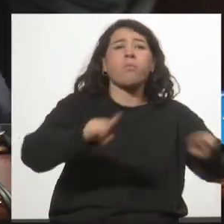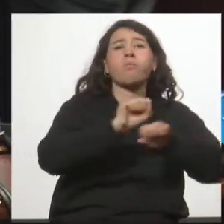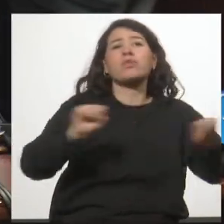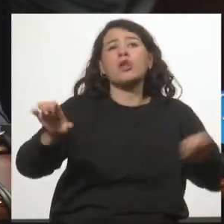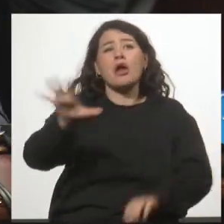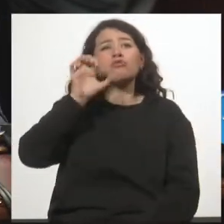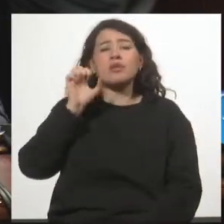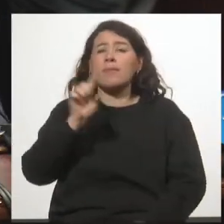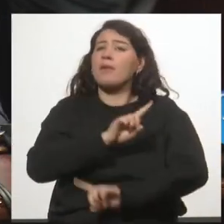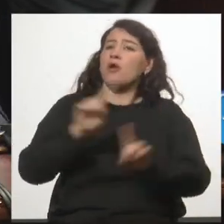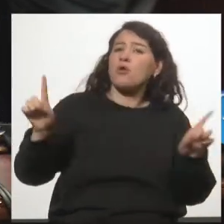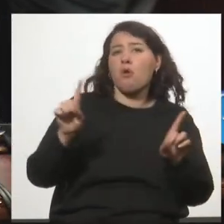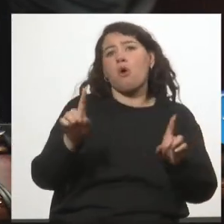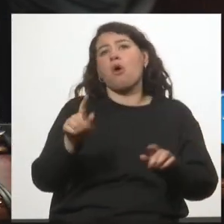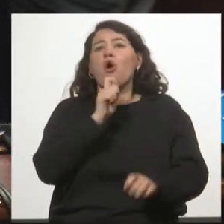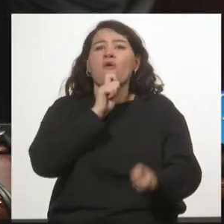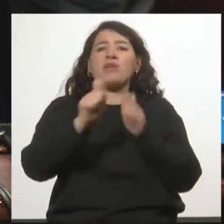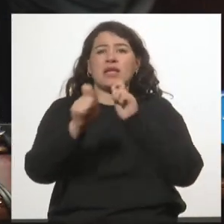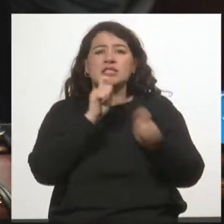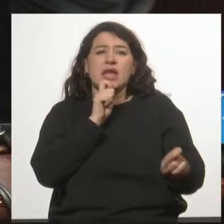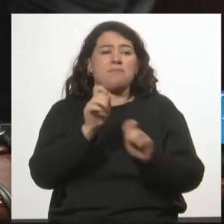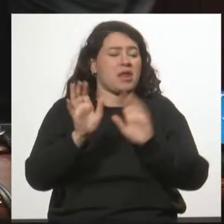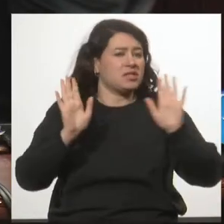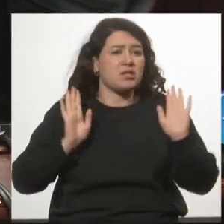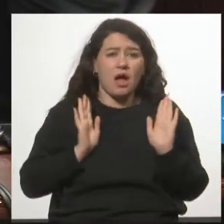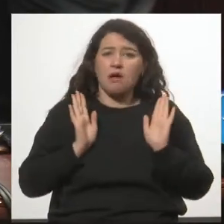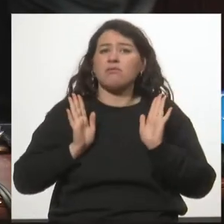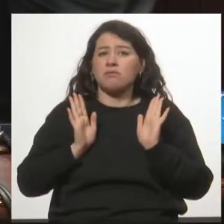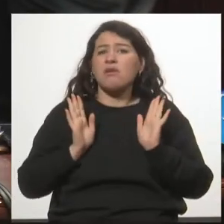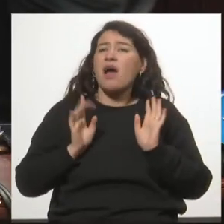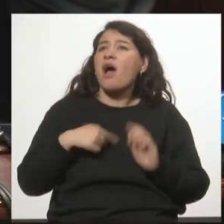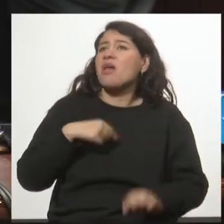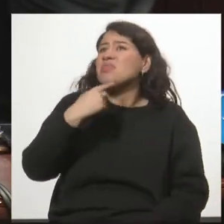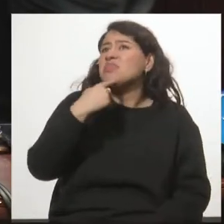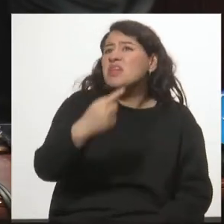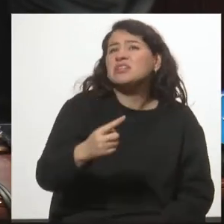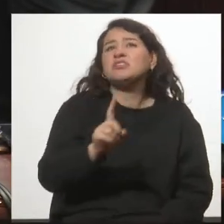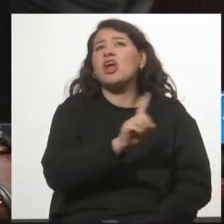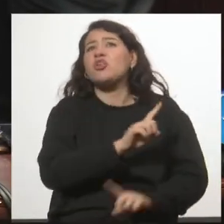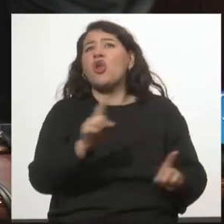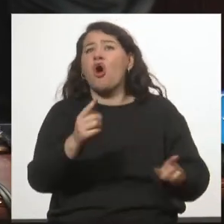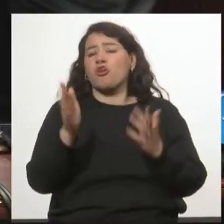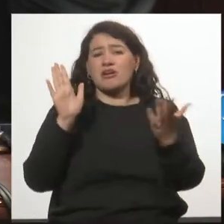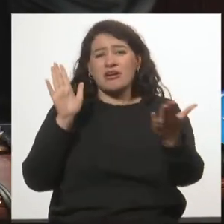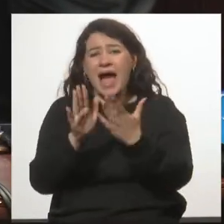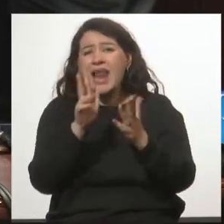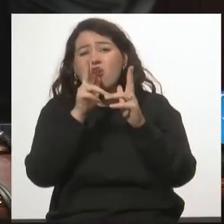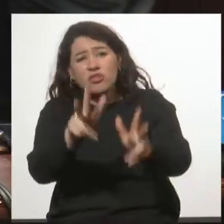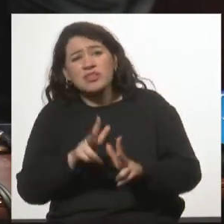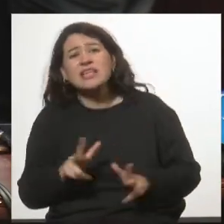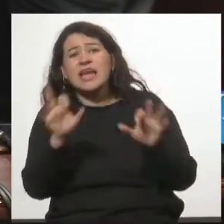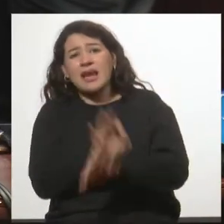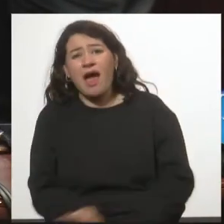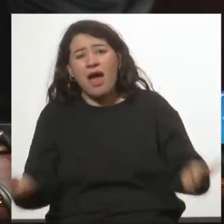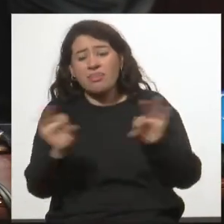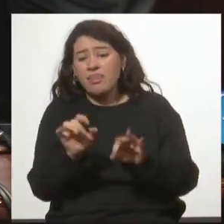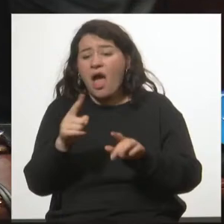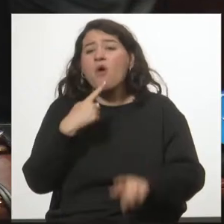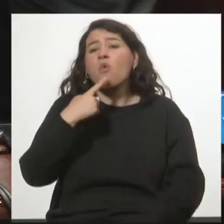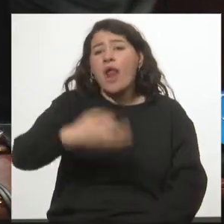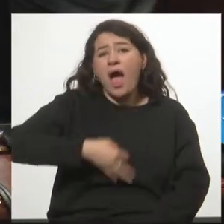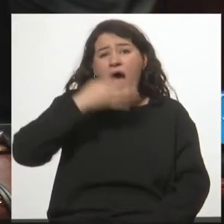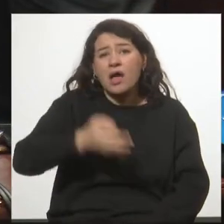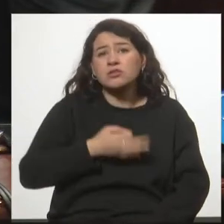escuchado pero estaban haciendo conferencia de prensa diciendo lo que no nos dicen en la cámara en un acto